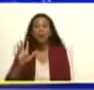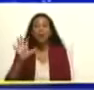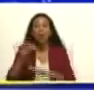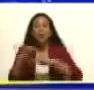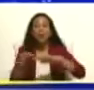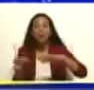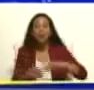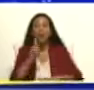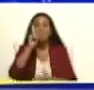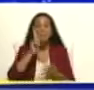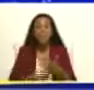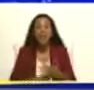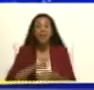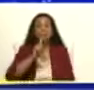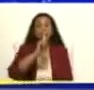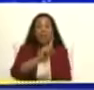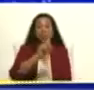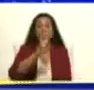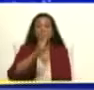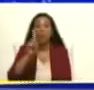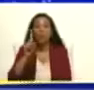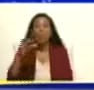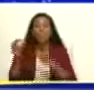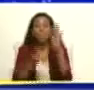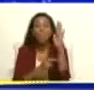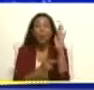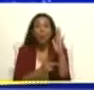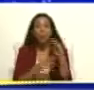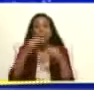1.141 parroquias, oído,